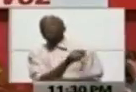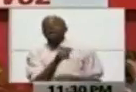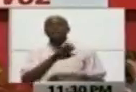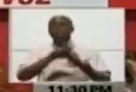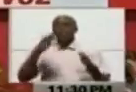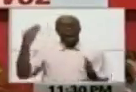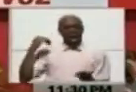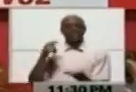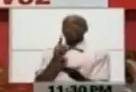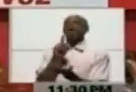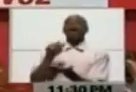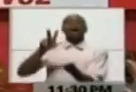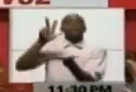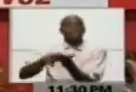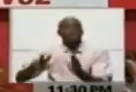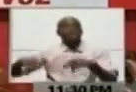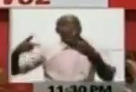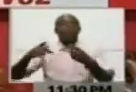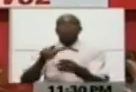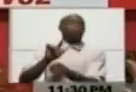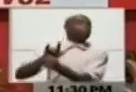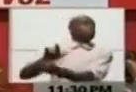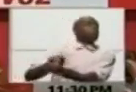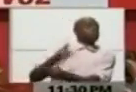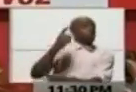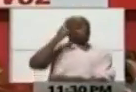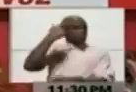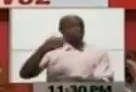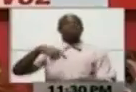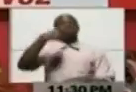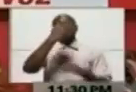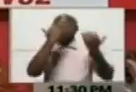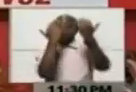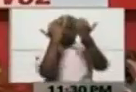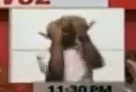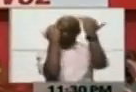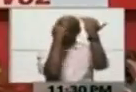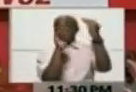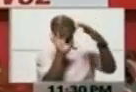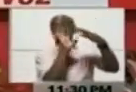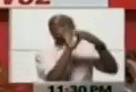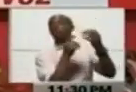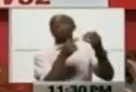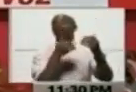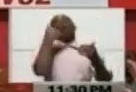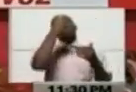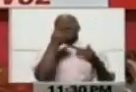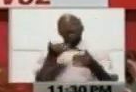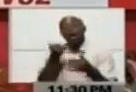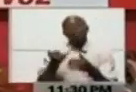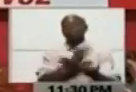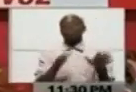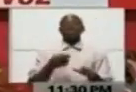del proceso de validación. No le tiende las llamadas a su amigo Richard Mardo, son parte de los síntomas. La semana pasada en tu programa lo